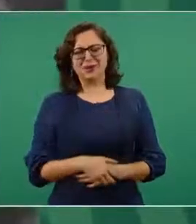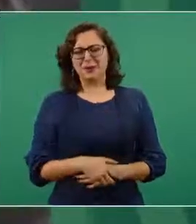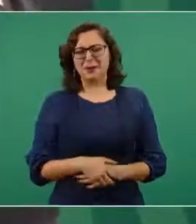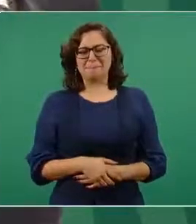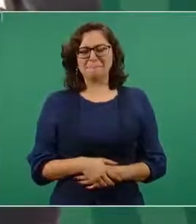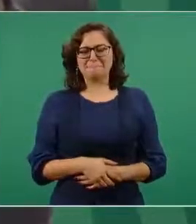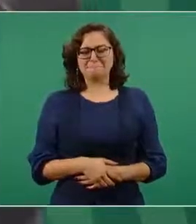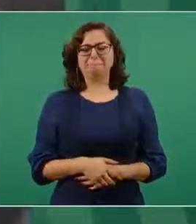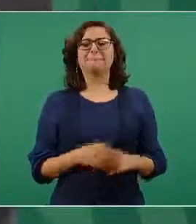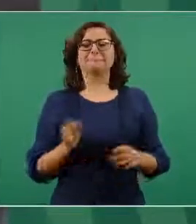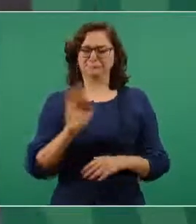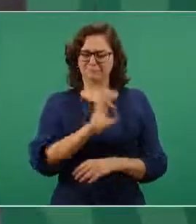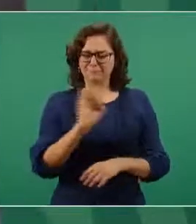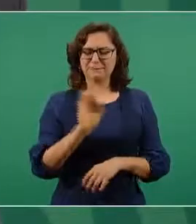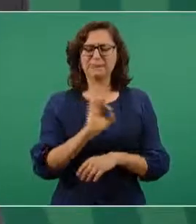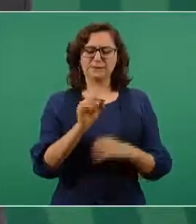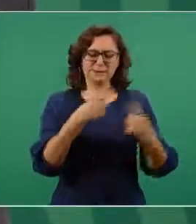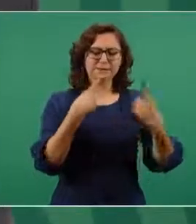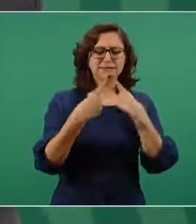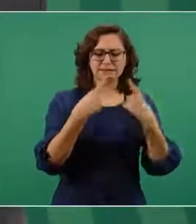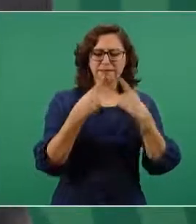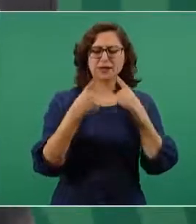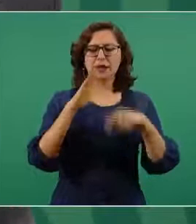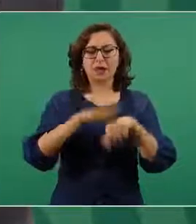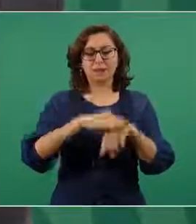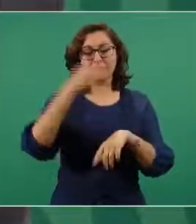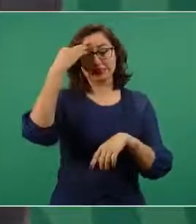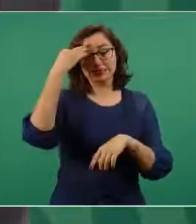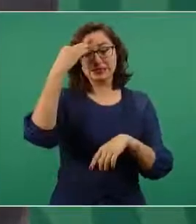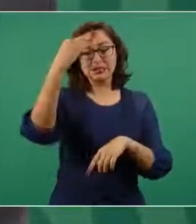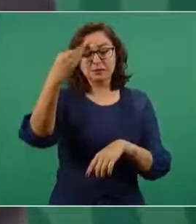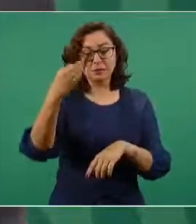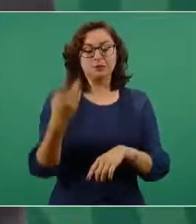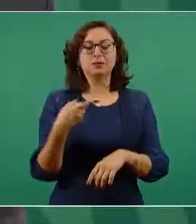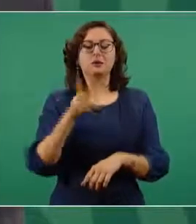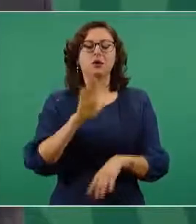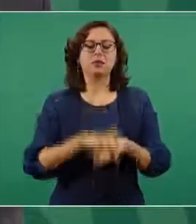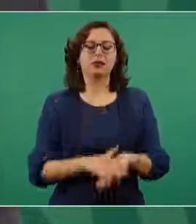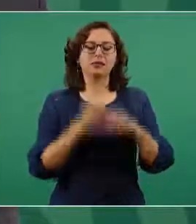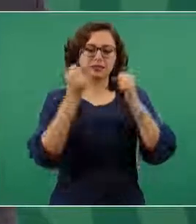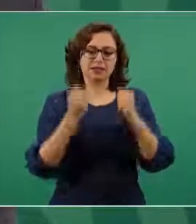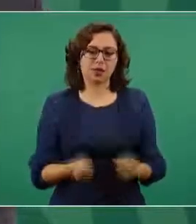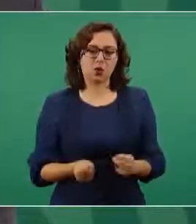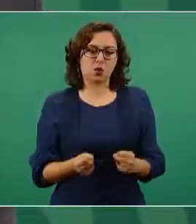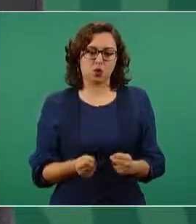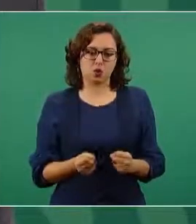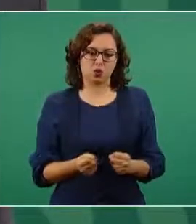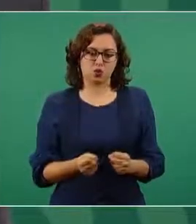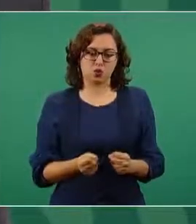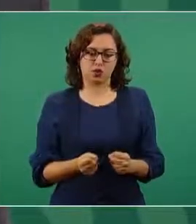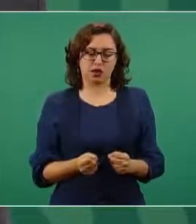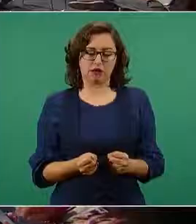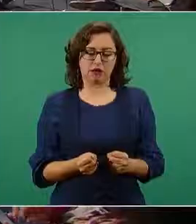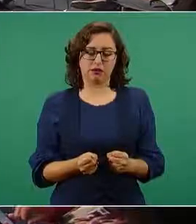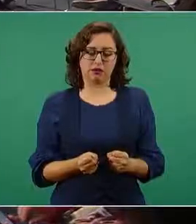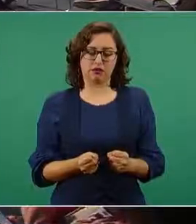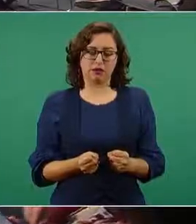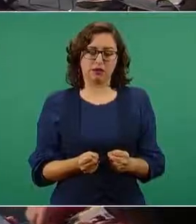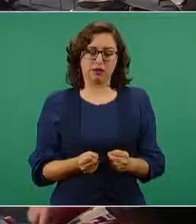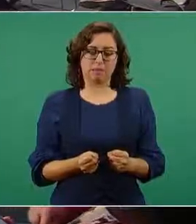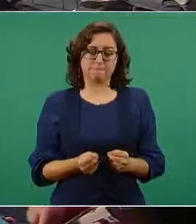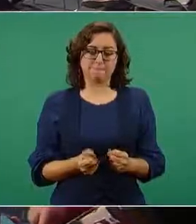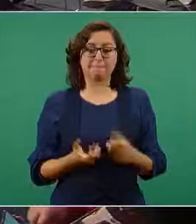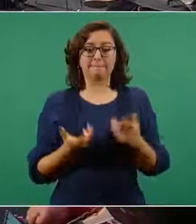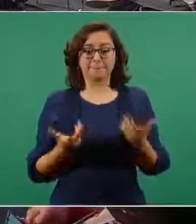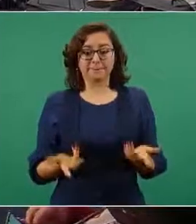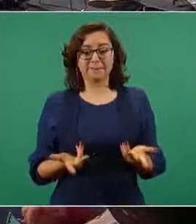puede llevar más tiempo, pero es más seguro. Es un poco guardada las proporciones, no